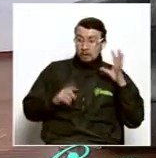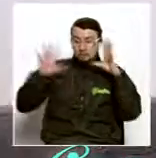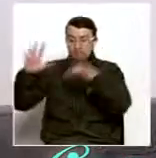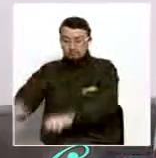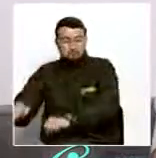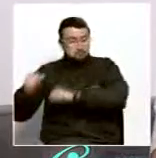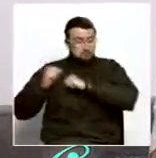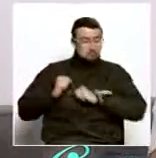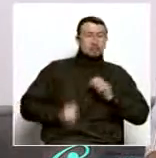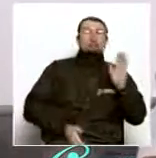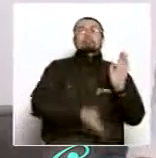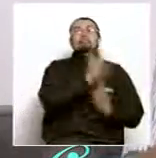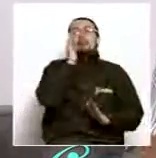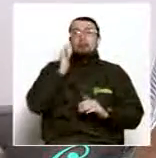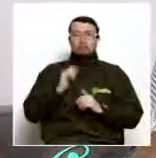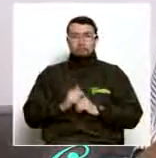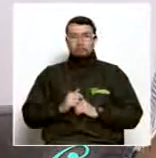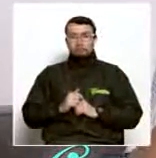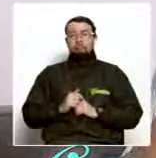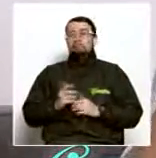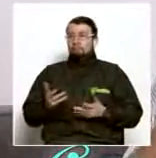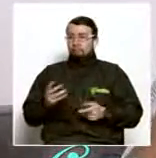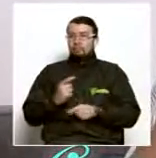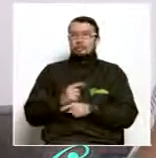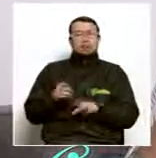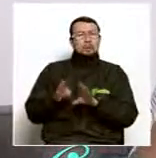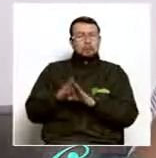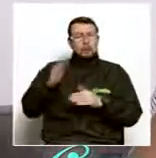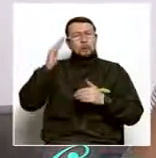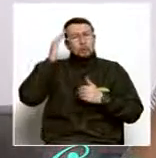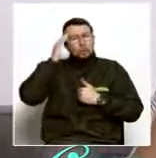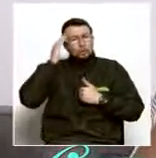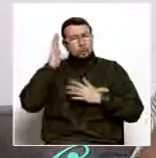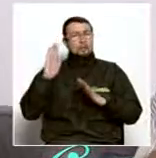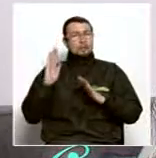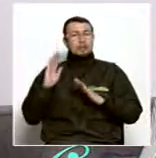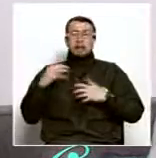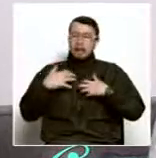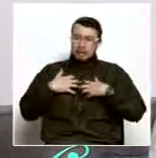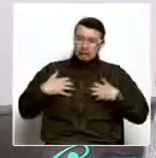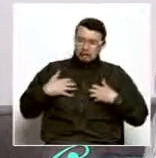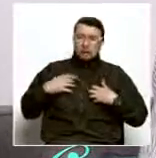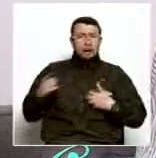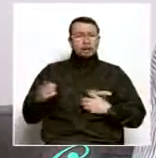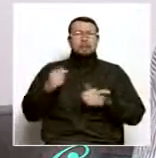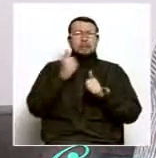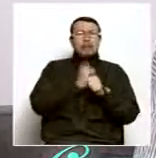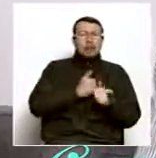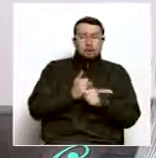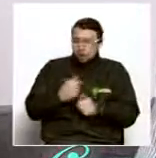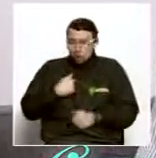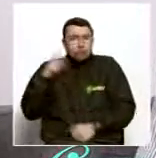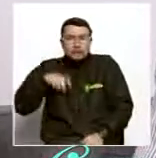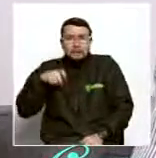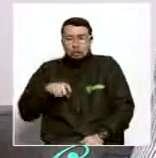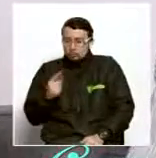entero. ¿Cierto? Entonces esa conciencia, sí, los animales, cada bichito va a tomar lo que él necesita, ¿sí? Pero el